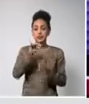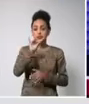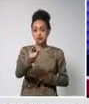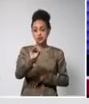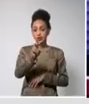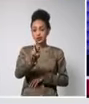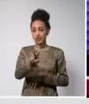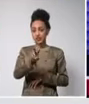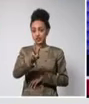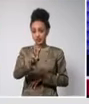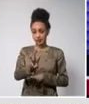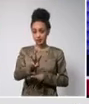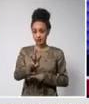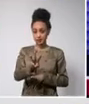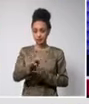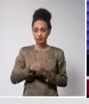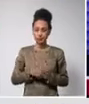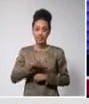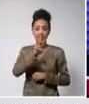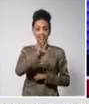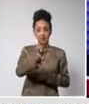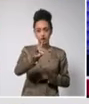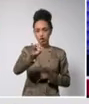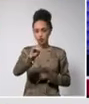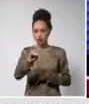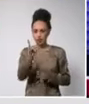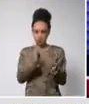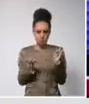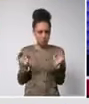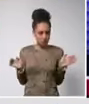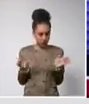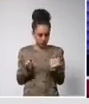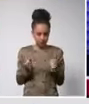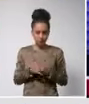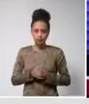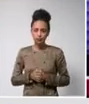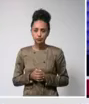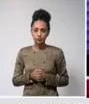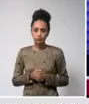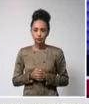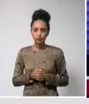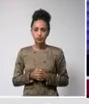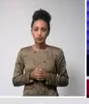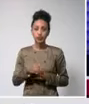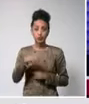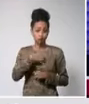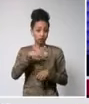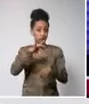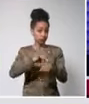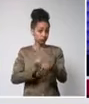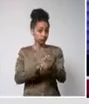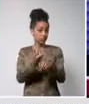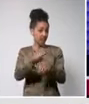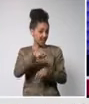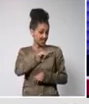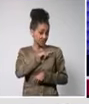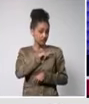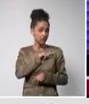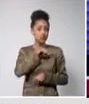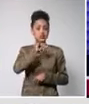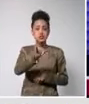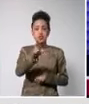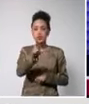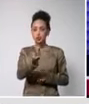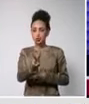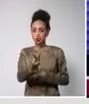7.723, 390 lactantes. Activos en el día de ayer, 612,